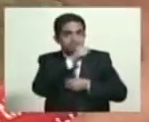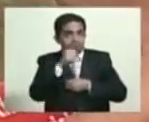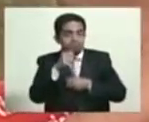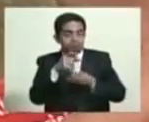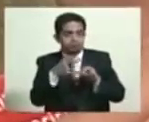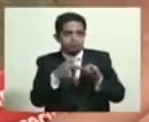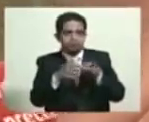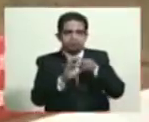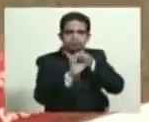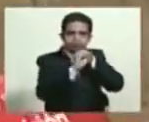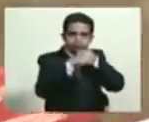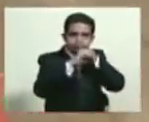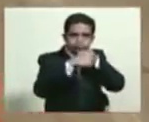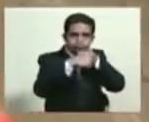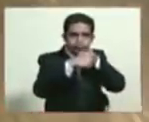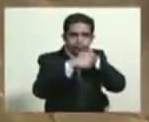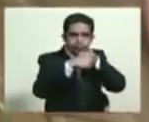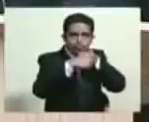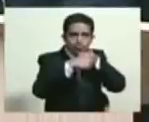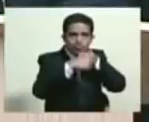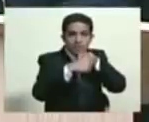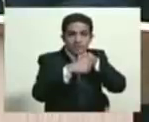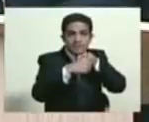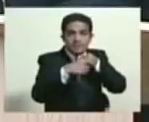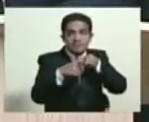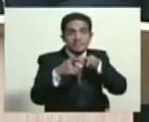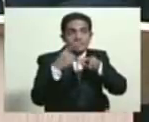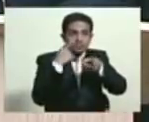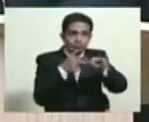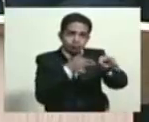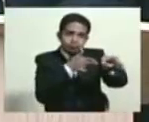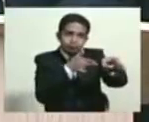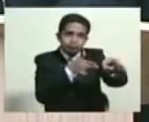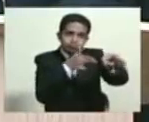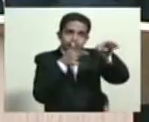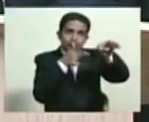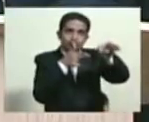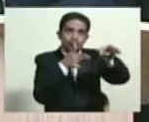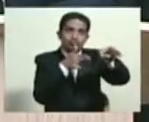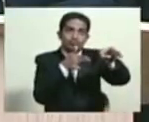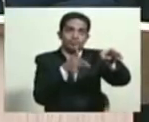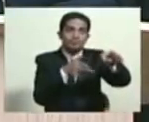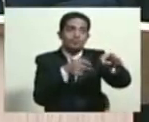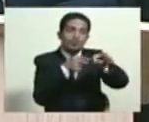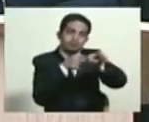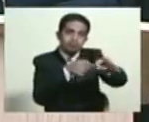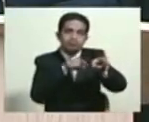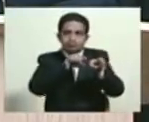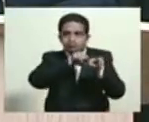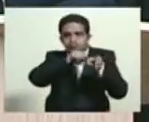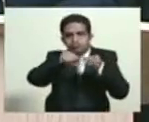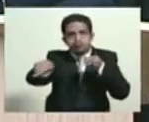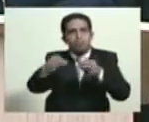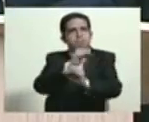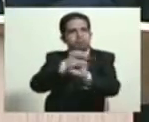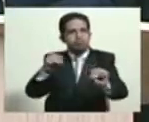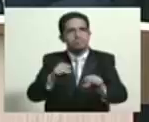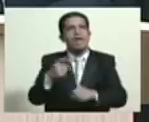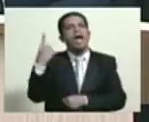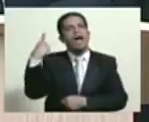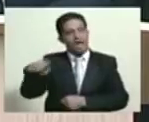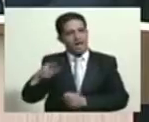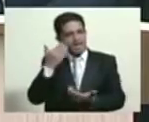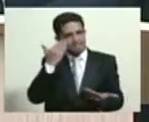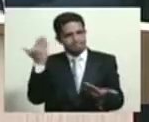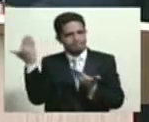disparos para que se produjera el voraz incendio. Tenemos imágenes